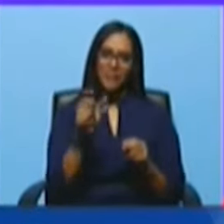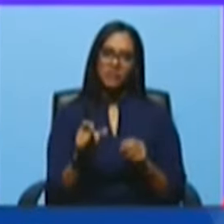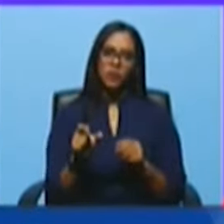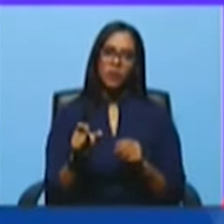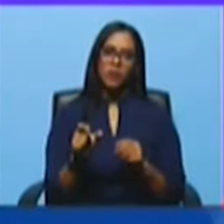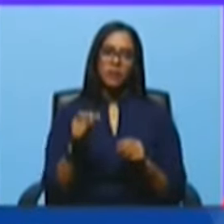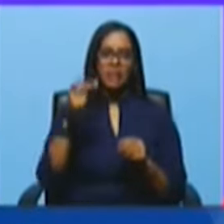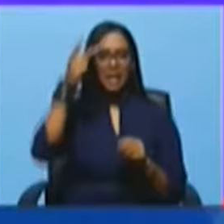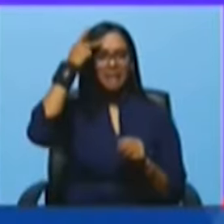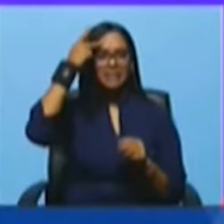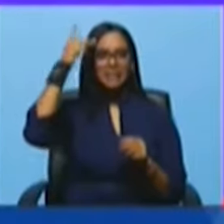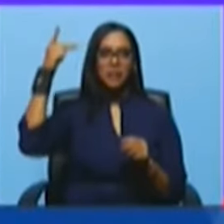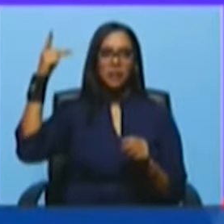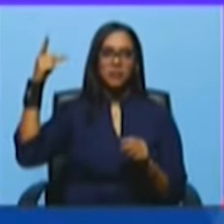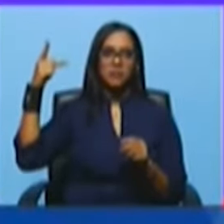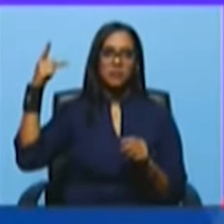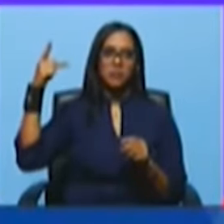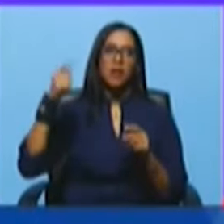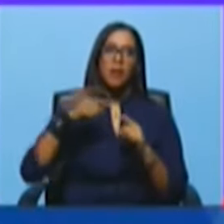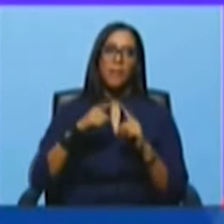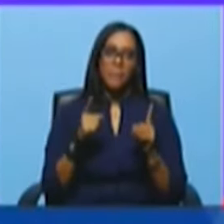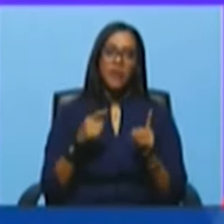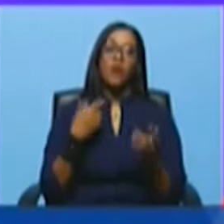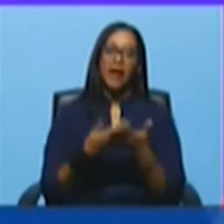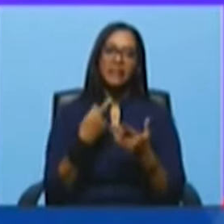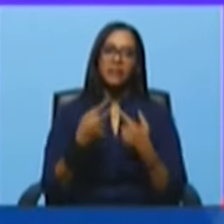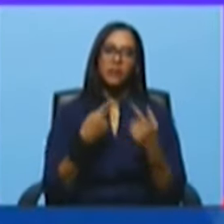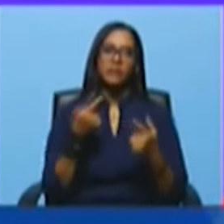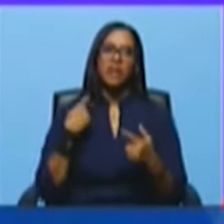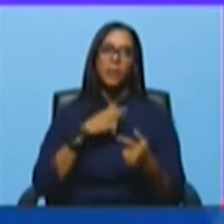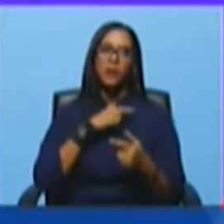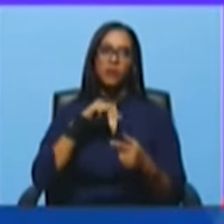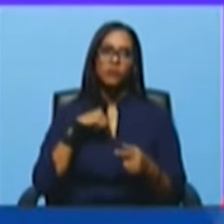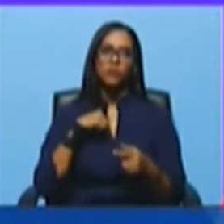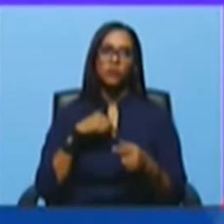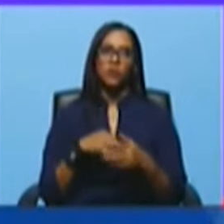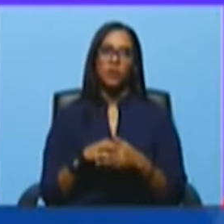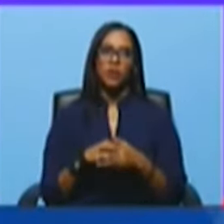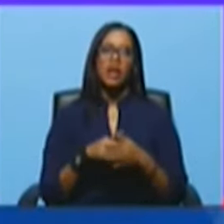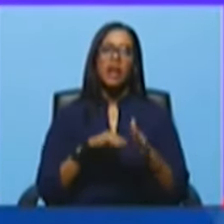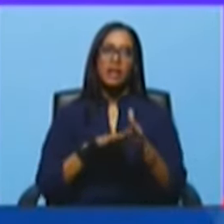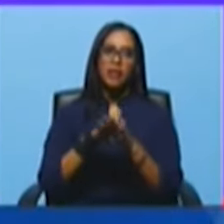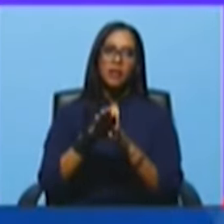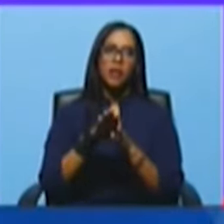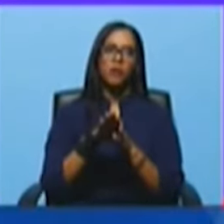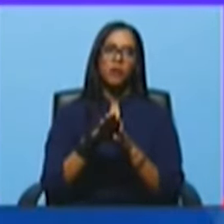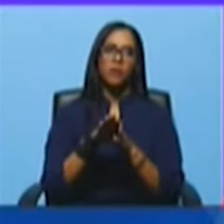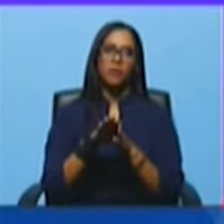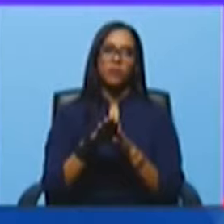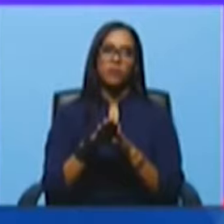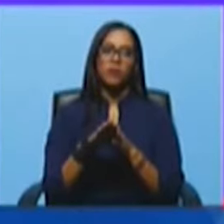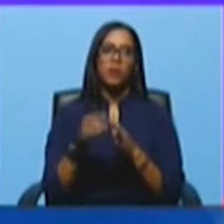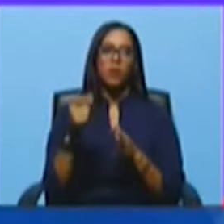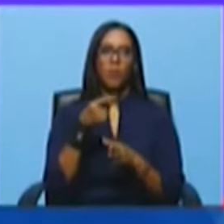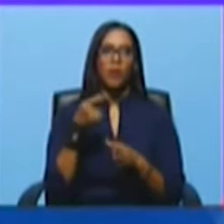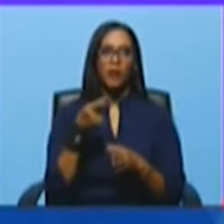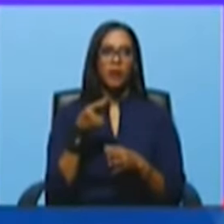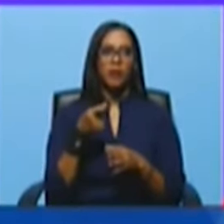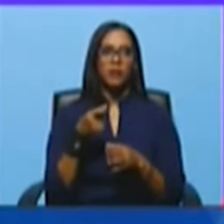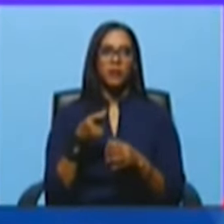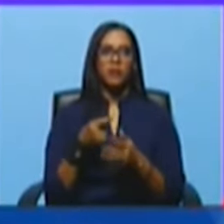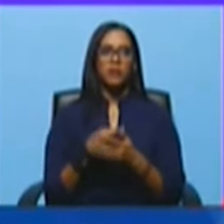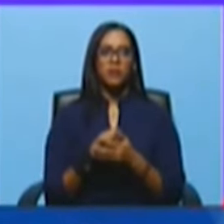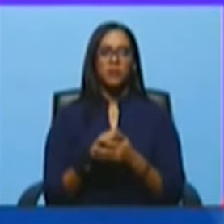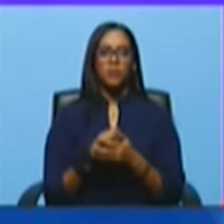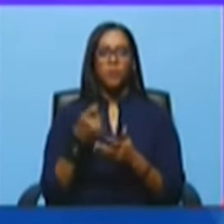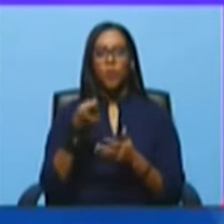la psiquis, pero hasta esas cosas tenemos nosotros que adelantarnos y tratar. Levantar,